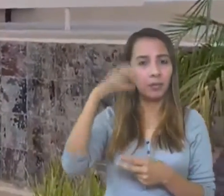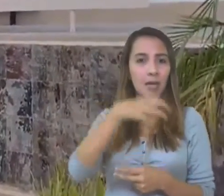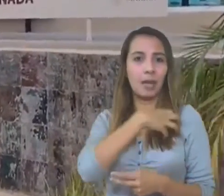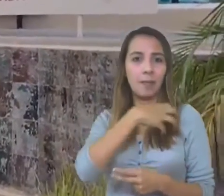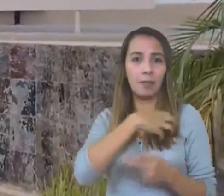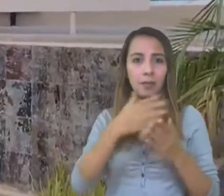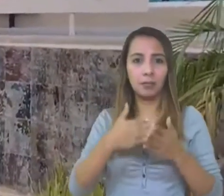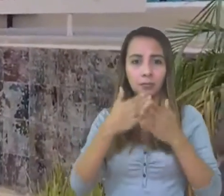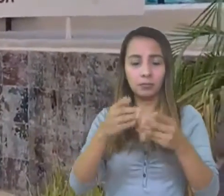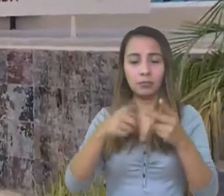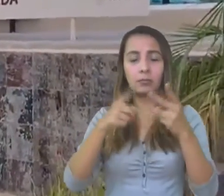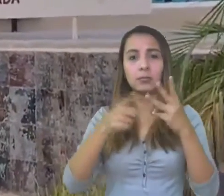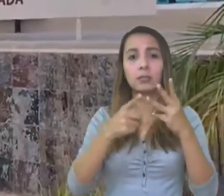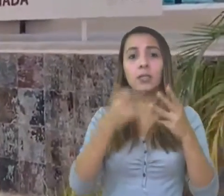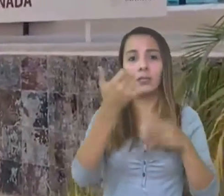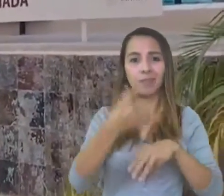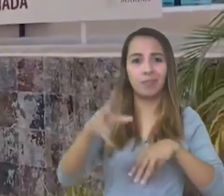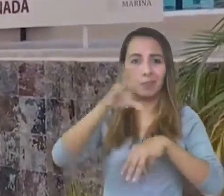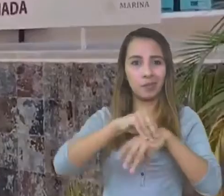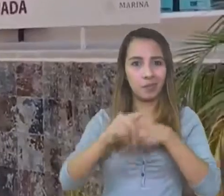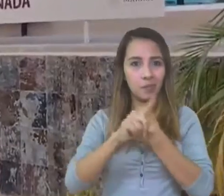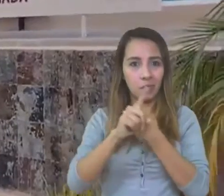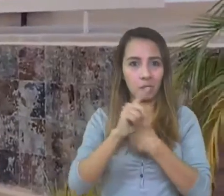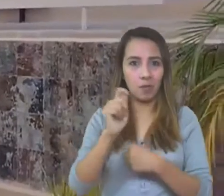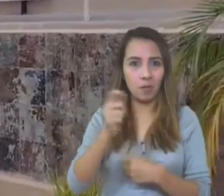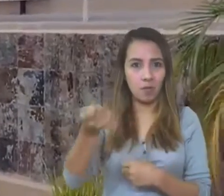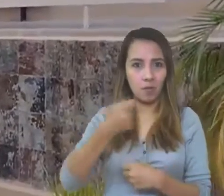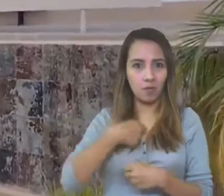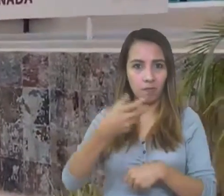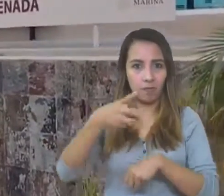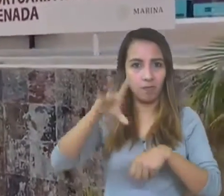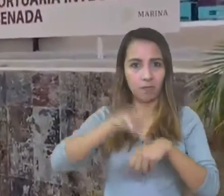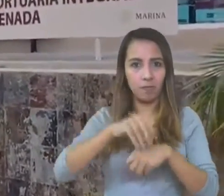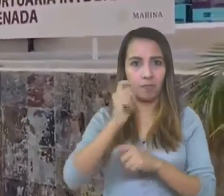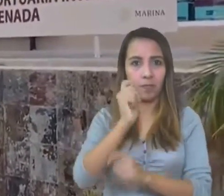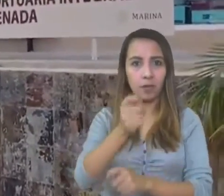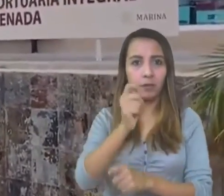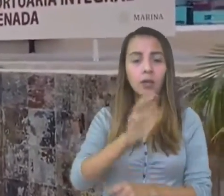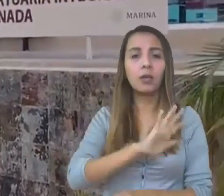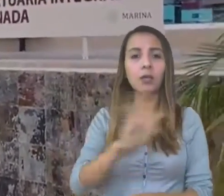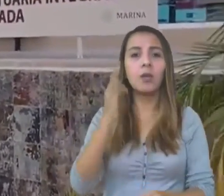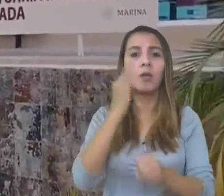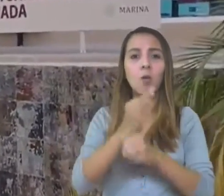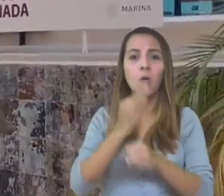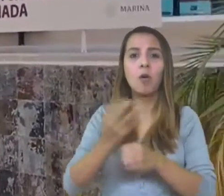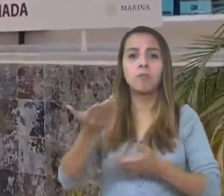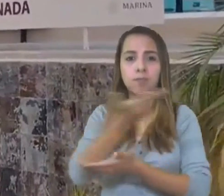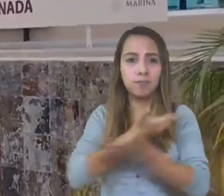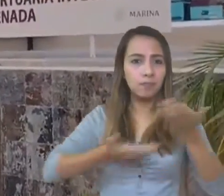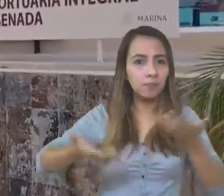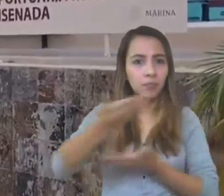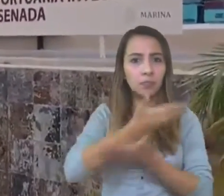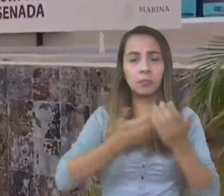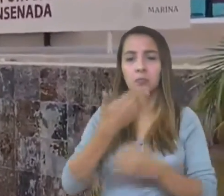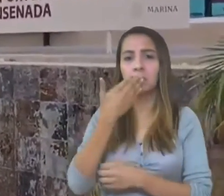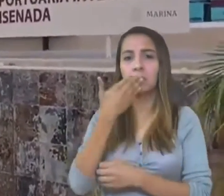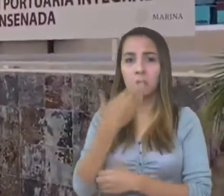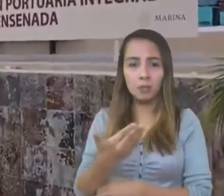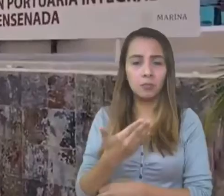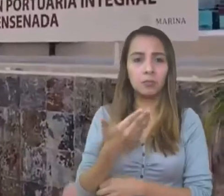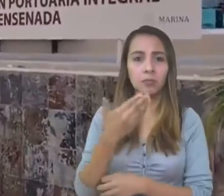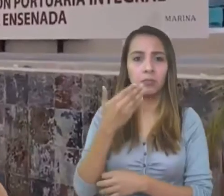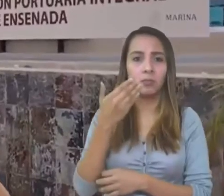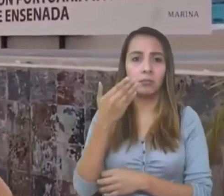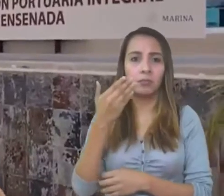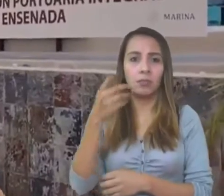los permisos. Ahorita ya tuvo muy, muy buena apertura, buen diálogo, se portó muy a la altura